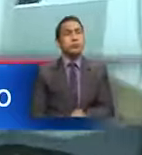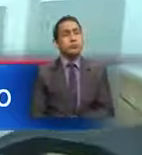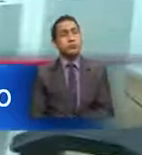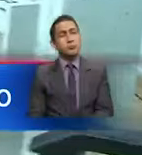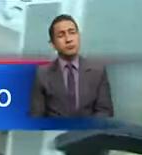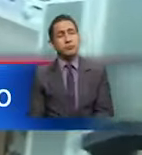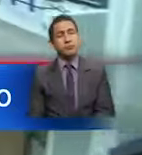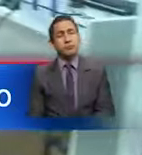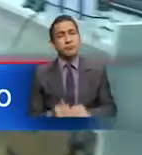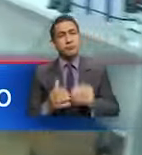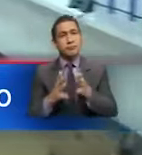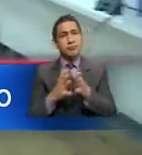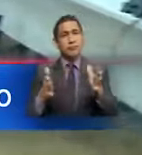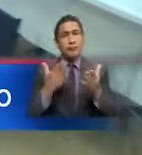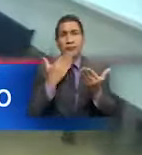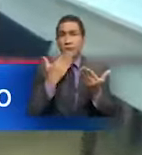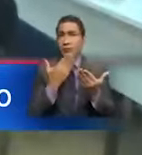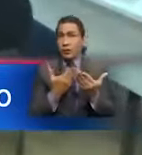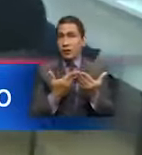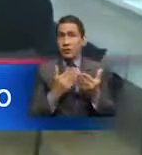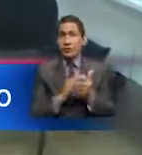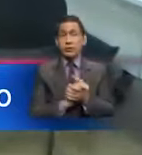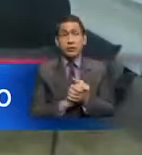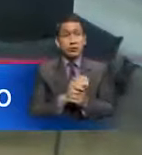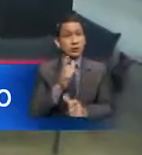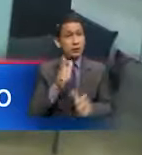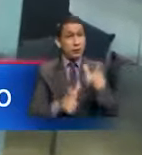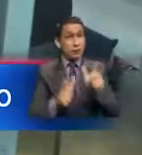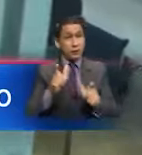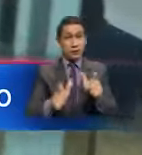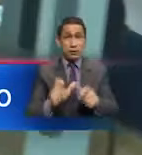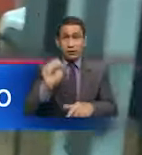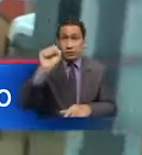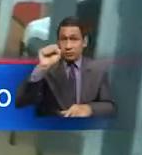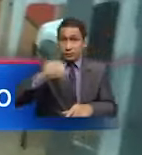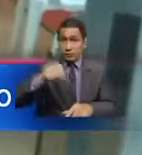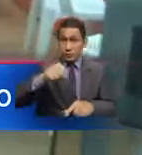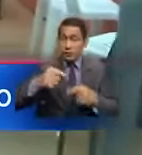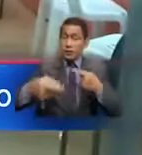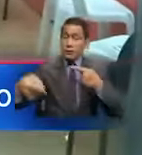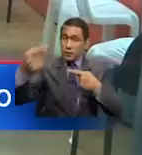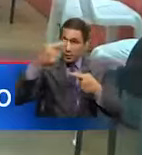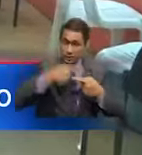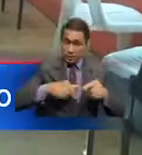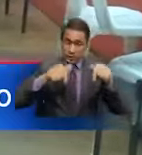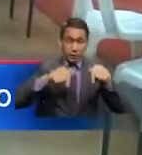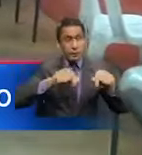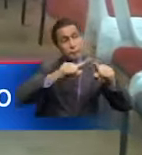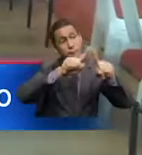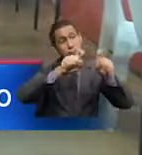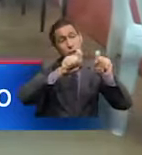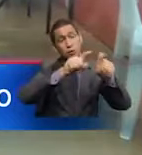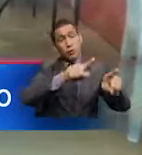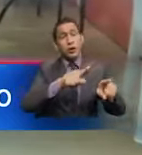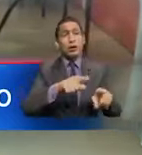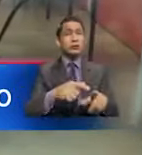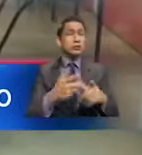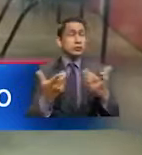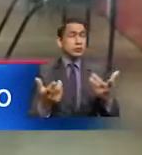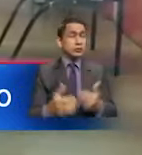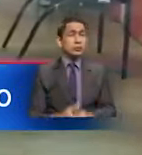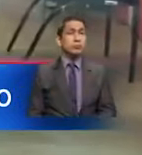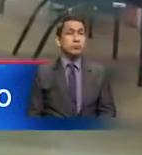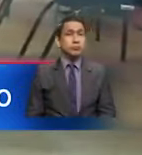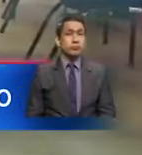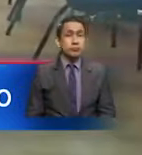Muchísimas gracias, amigos televidentes. La ciudadanía se ha acercado también a los diferentes balcones a preguntar, por ejemplo, cómo van sus trámites y vamos a